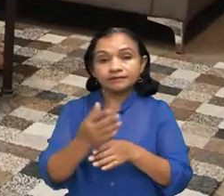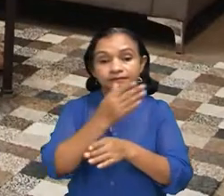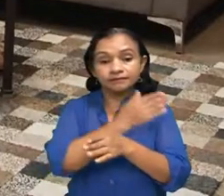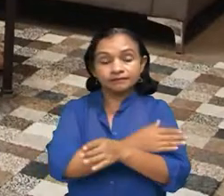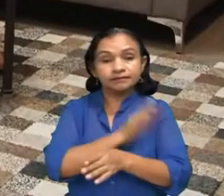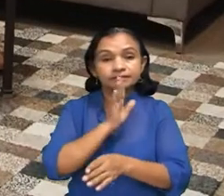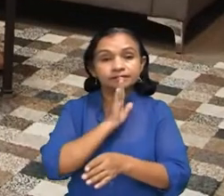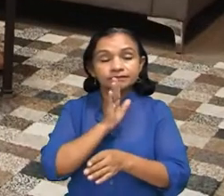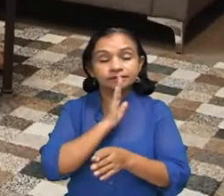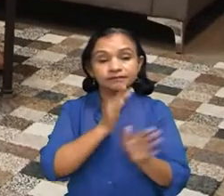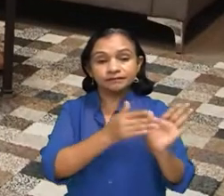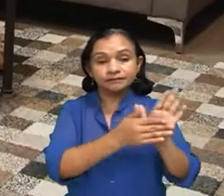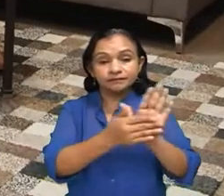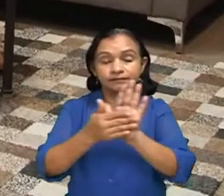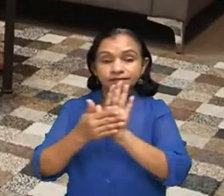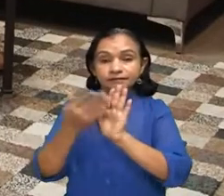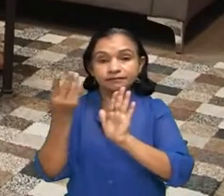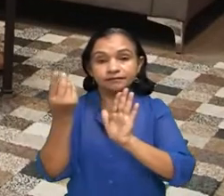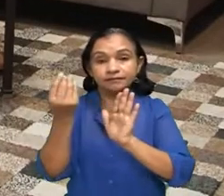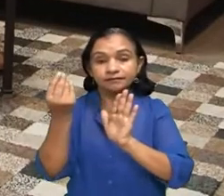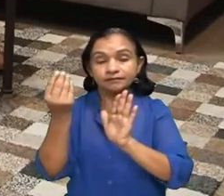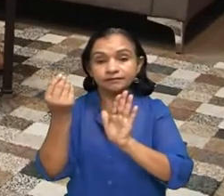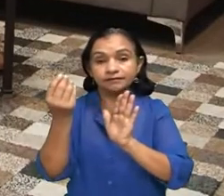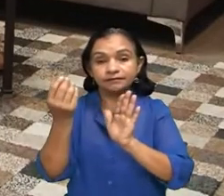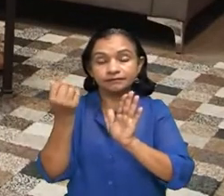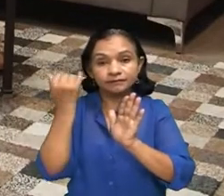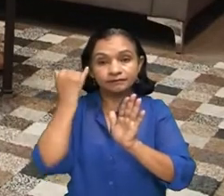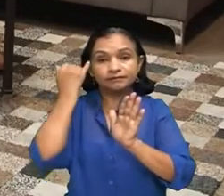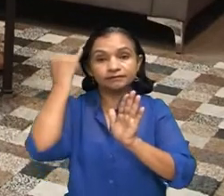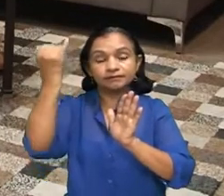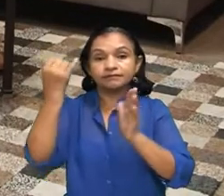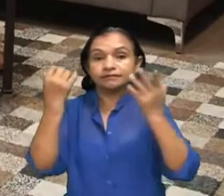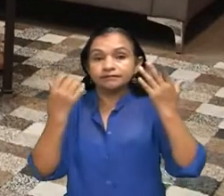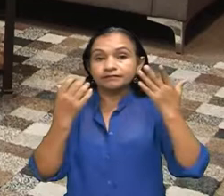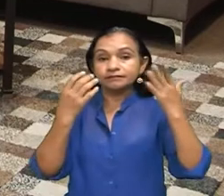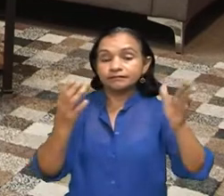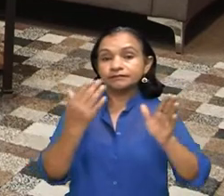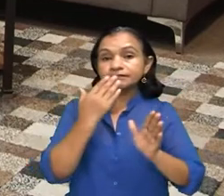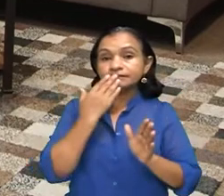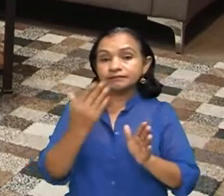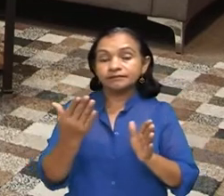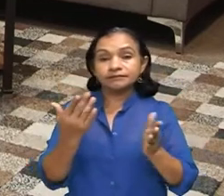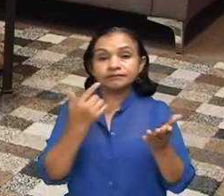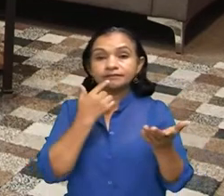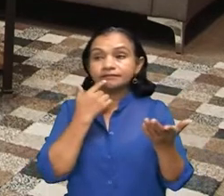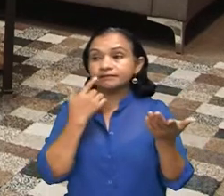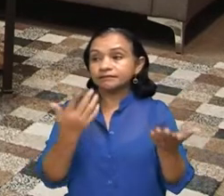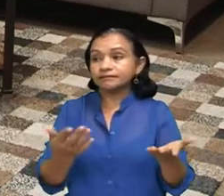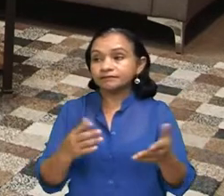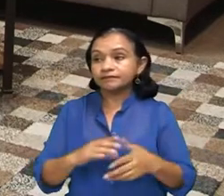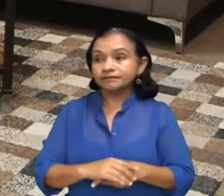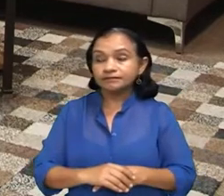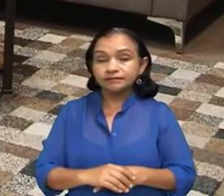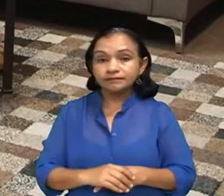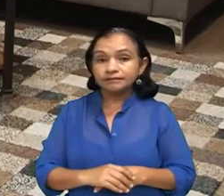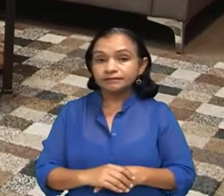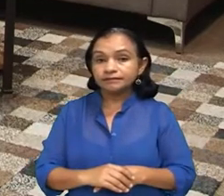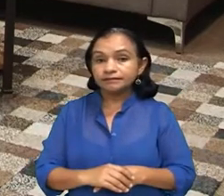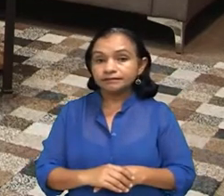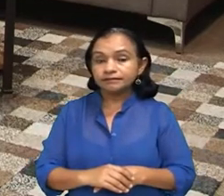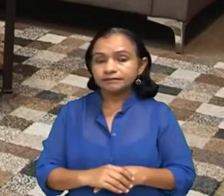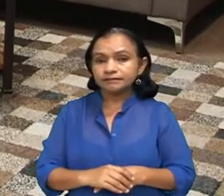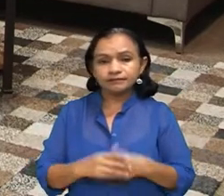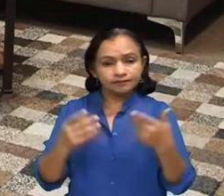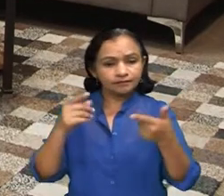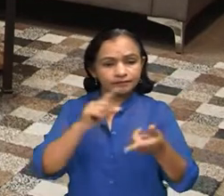de este modelo de economía creativa y emprendedora, estas son expresiones, ¿verdad? Porque no solamente vienen